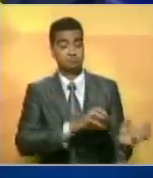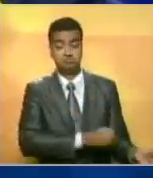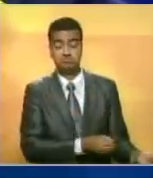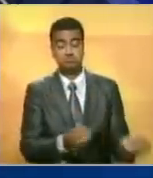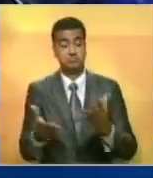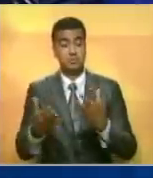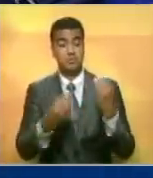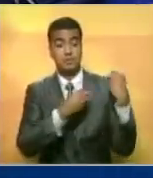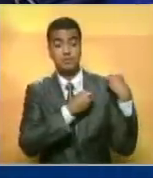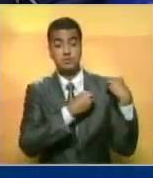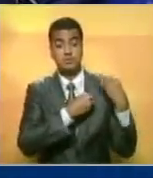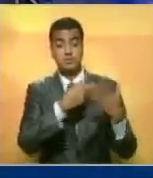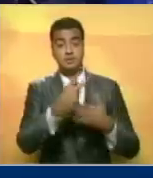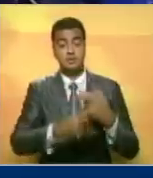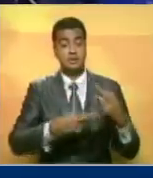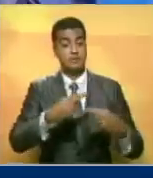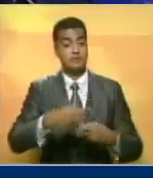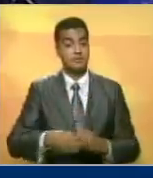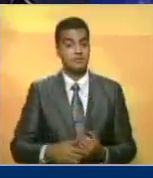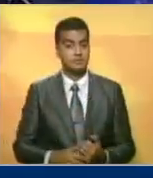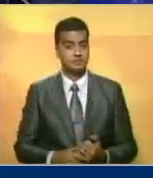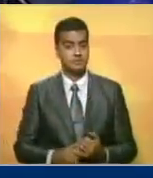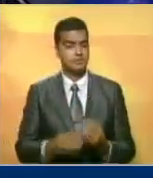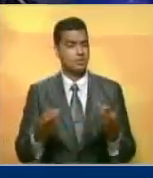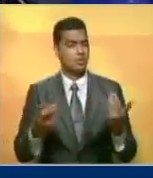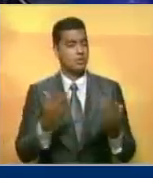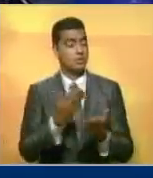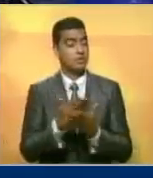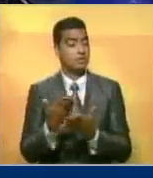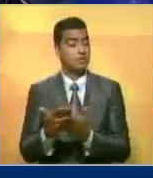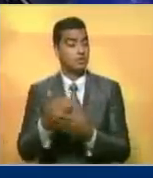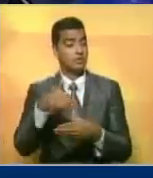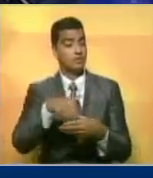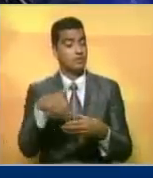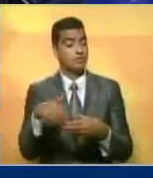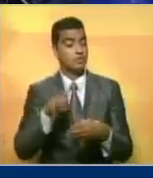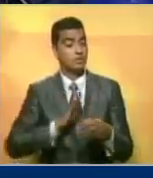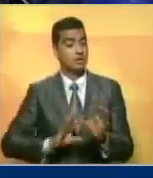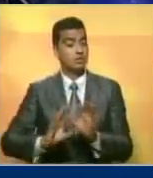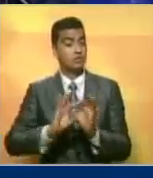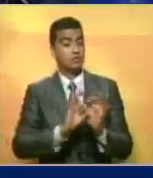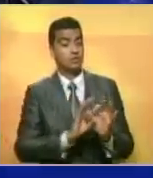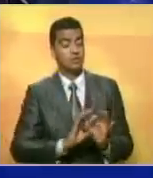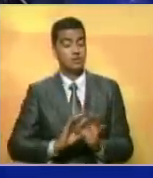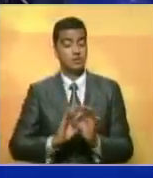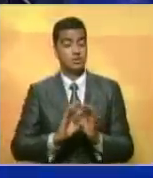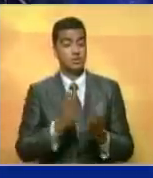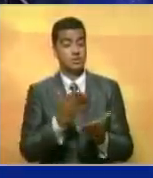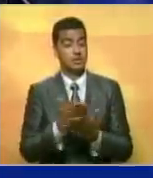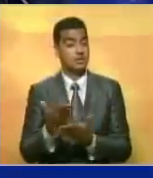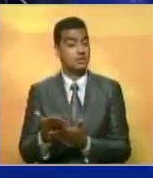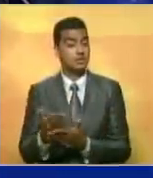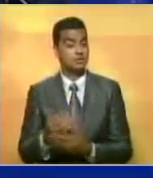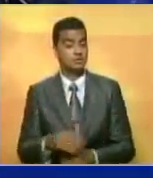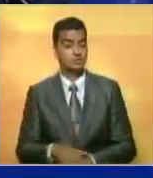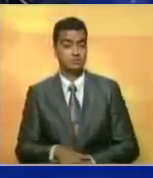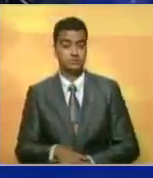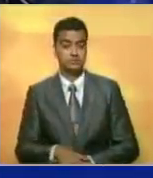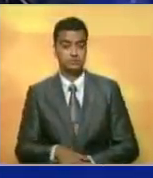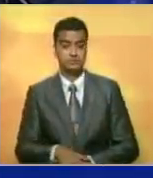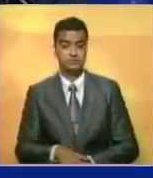representantes del plan República Cuántos testigos o cuántos votos están vinculados a estos testigos que fueron retirados